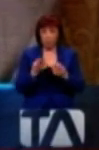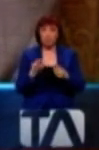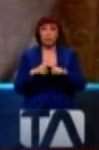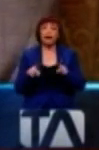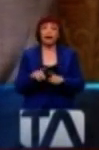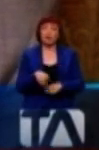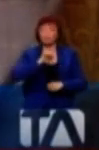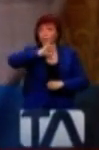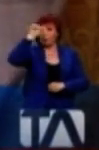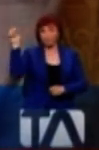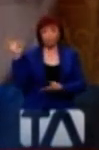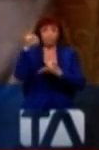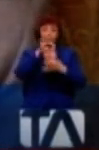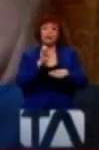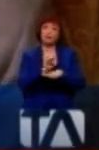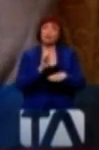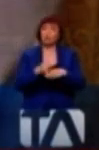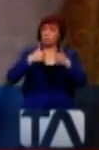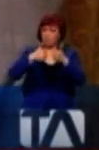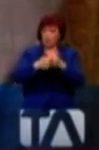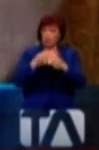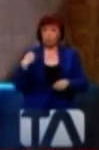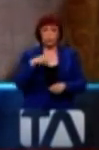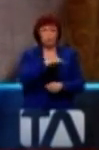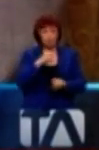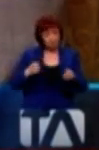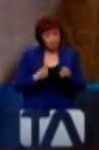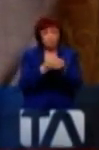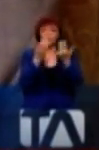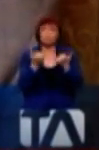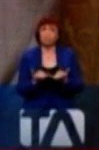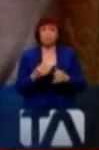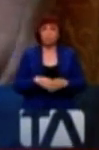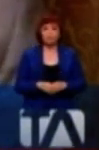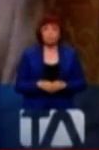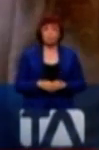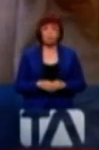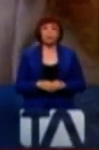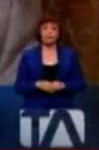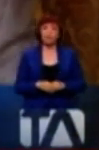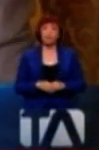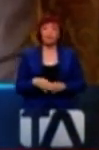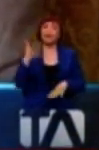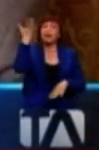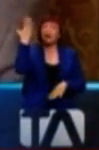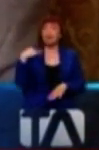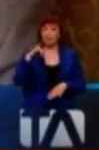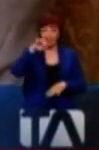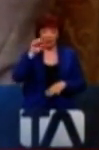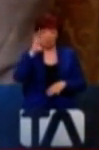mundial. Eso no puede volver a pasar. Nosotros debemos, y lo mismo sucedió con Jefferson Pérez.